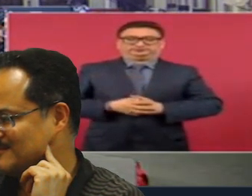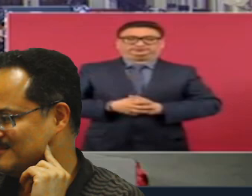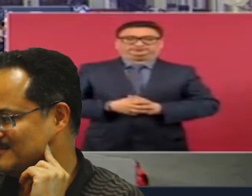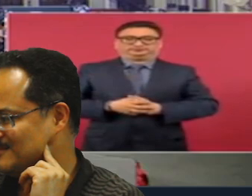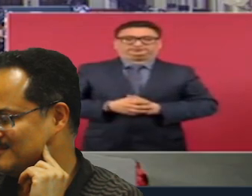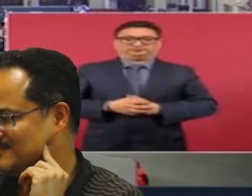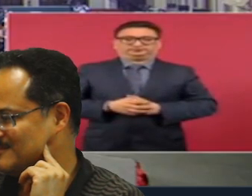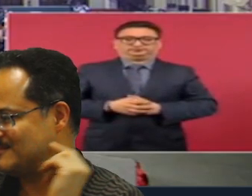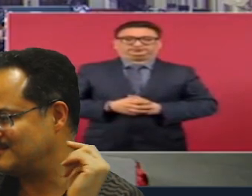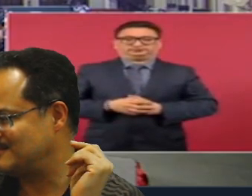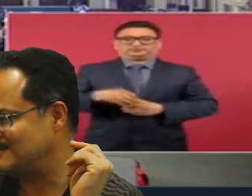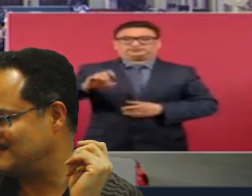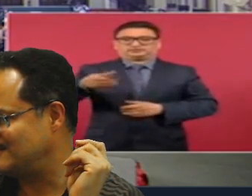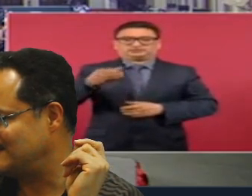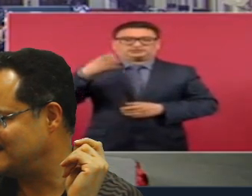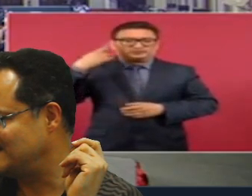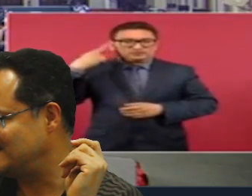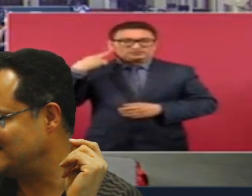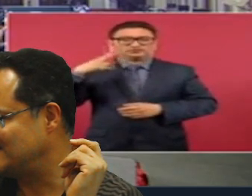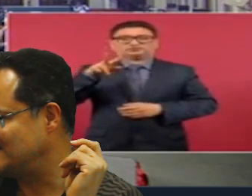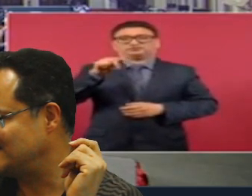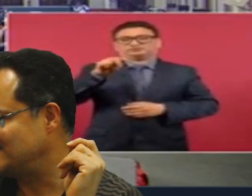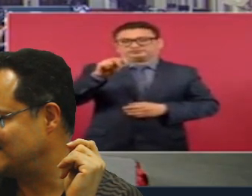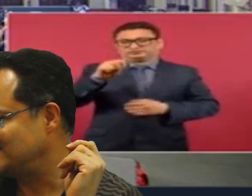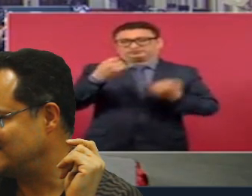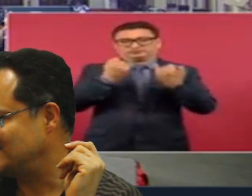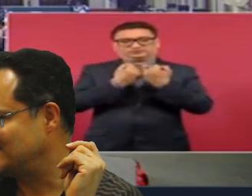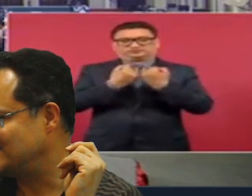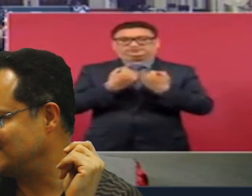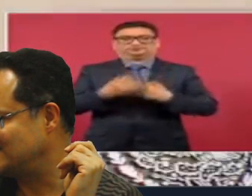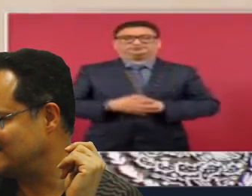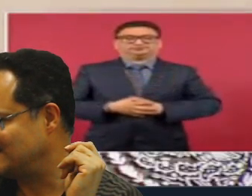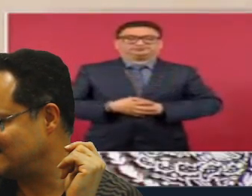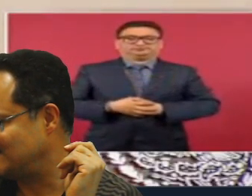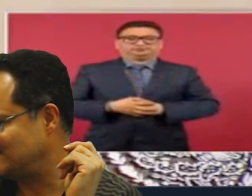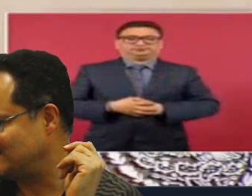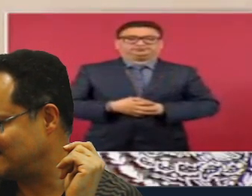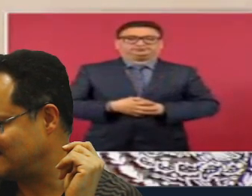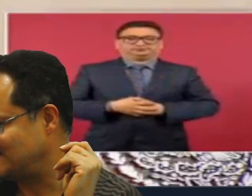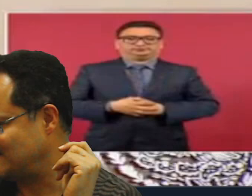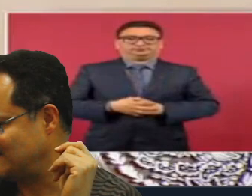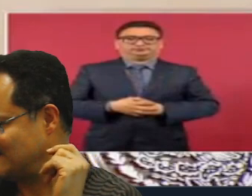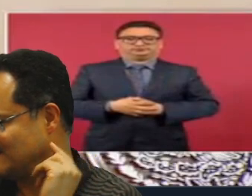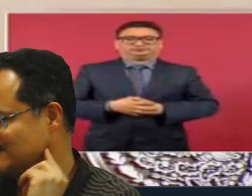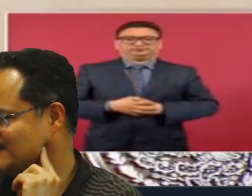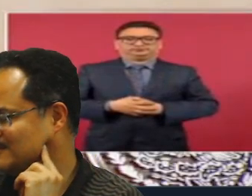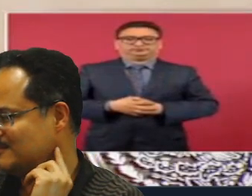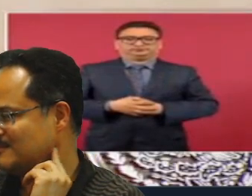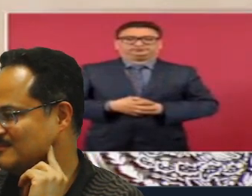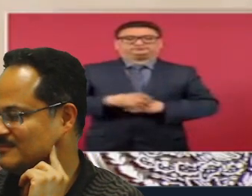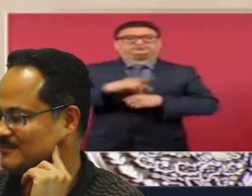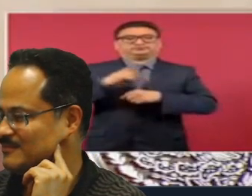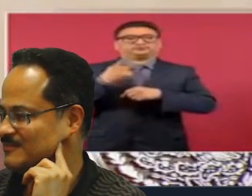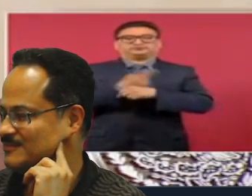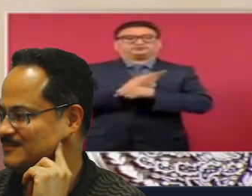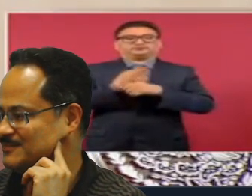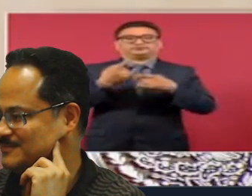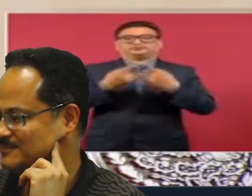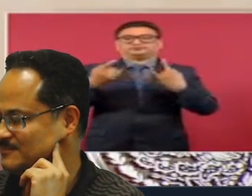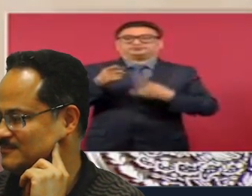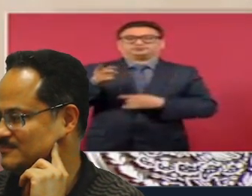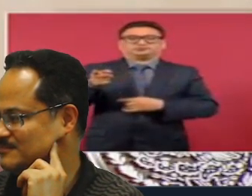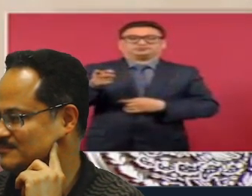la radio la televisión Qué pasó con el caso de